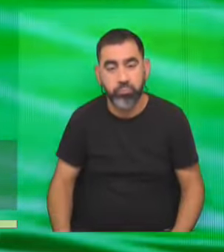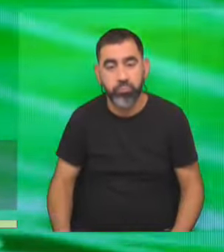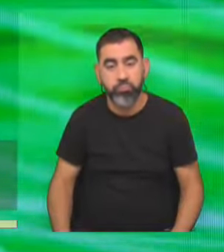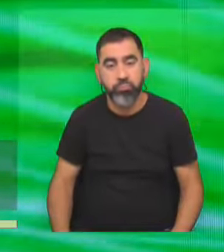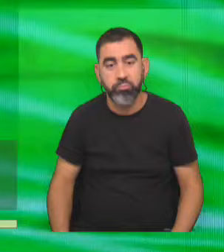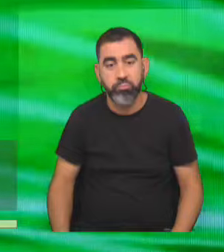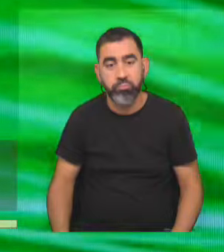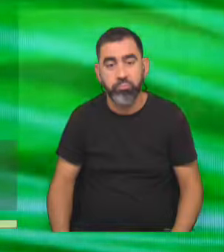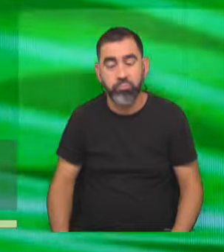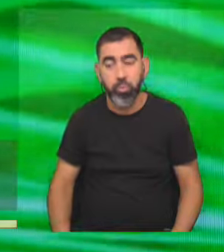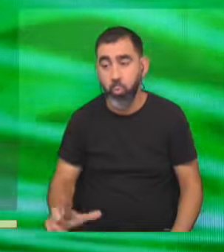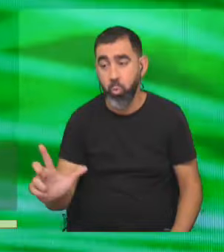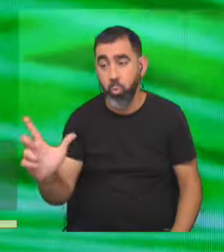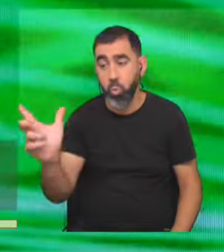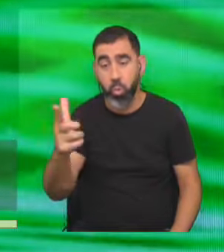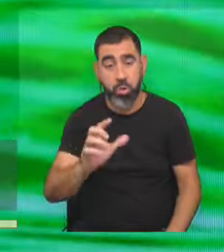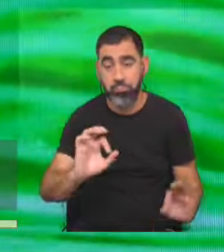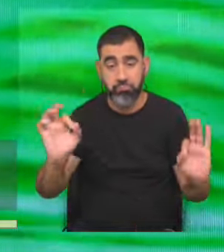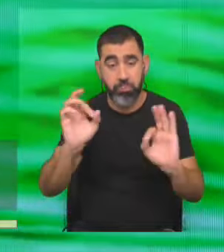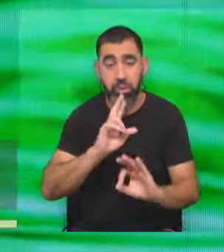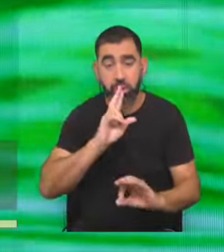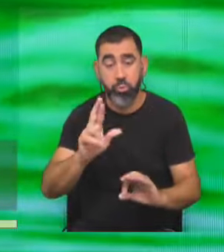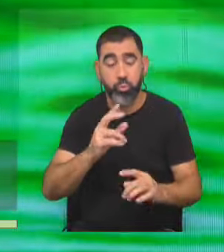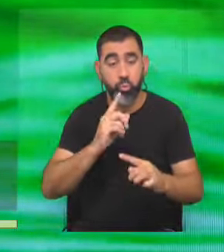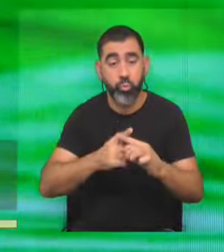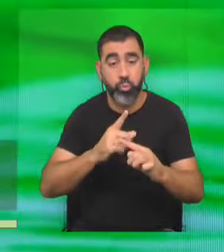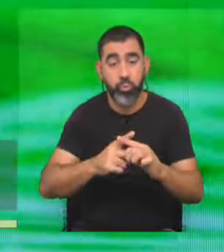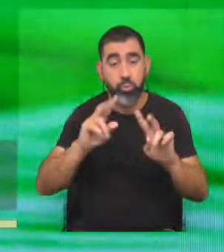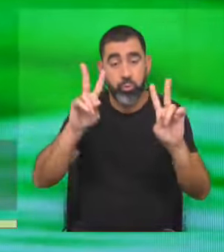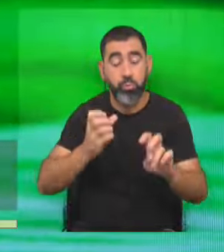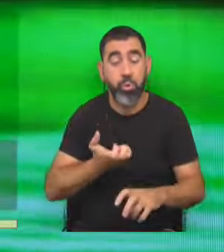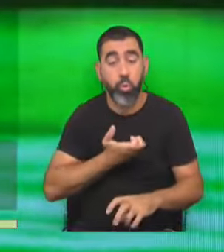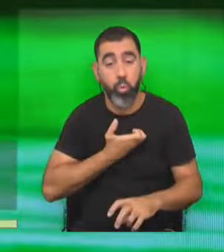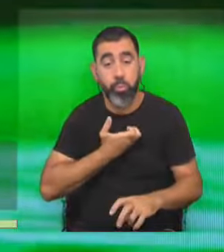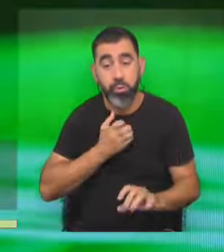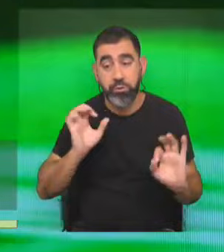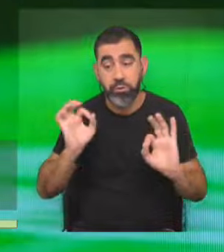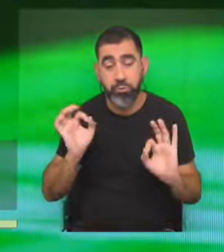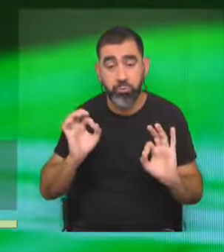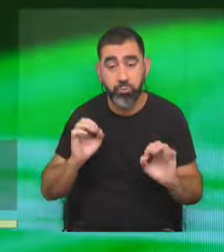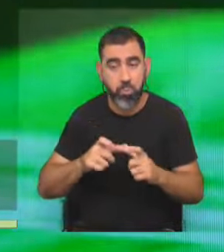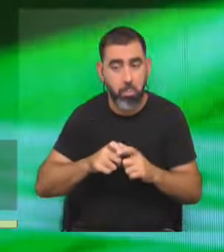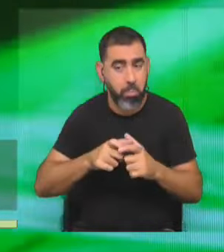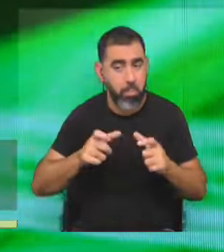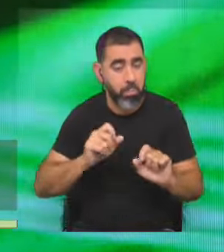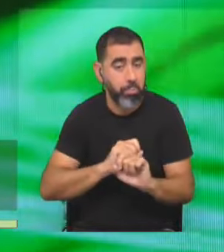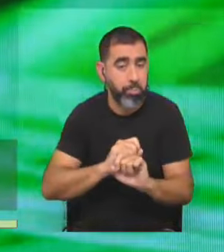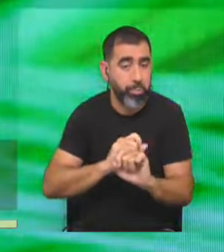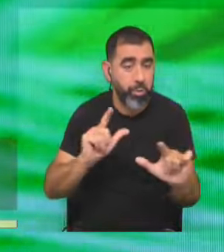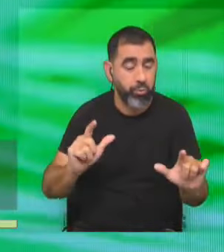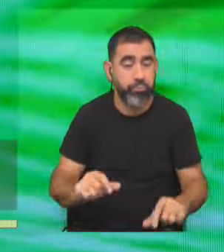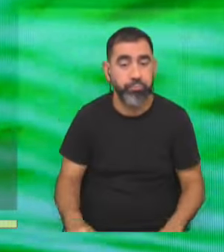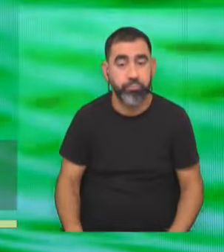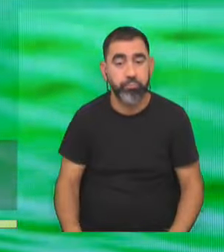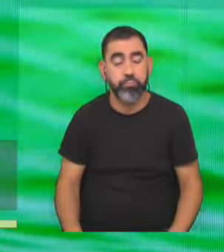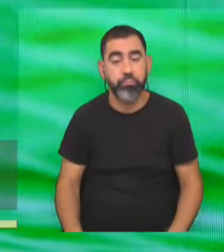eh palpables a nivel de lo que es la tasa de de homicidio que se ha seguido incrementando no ha